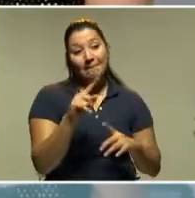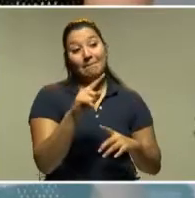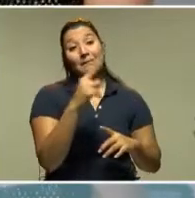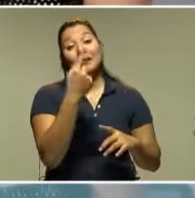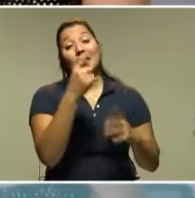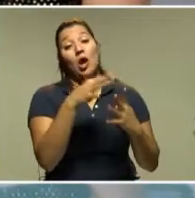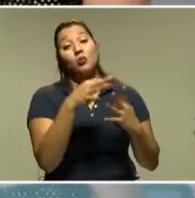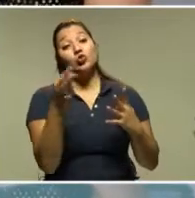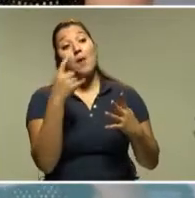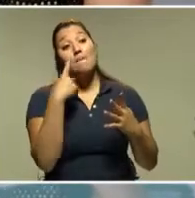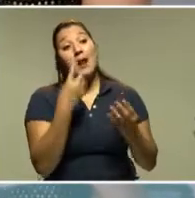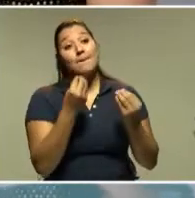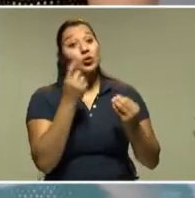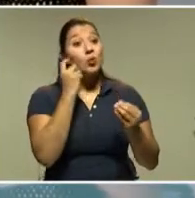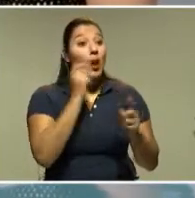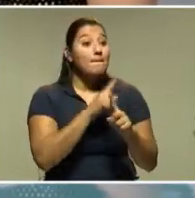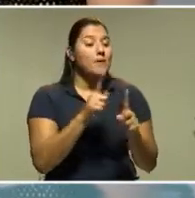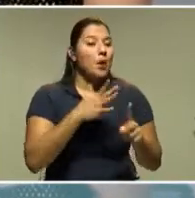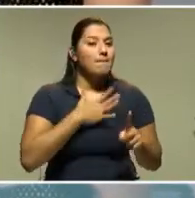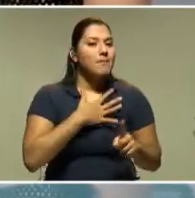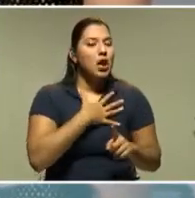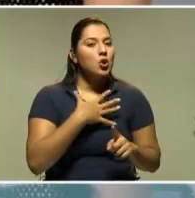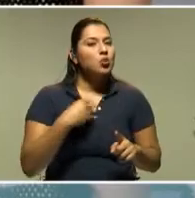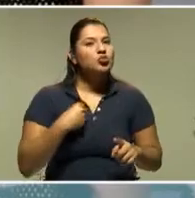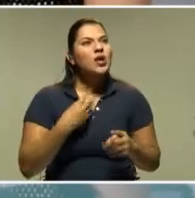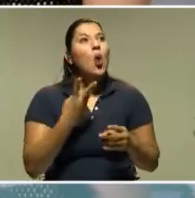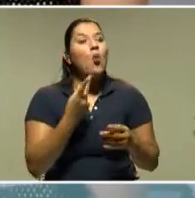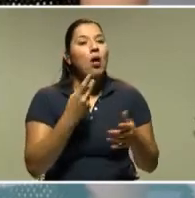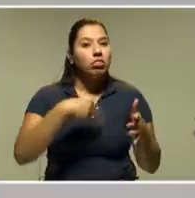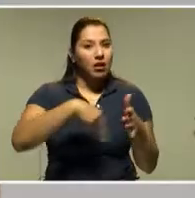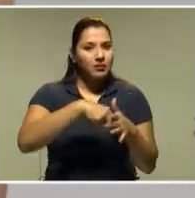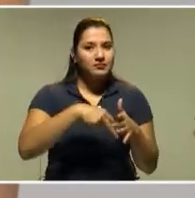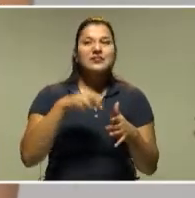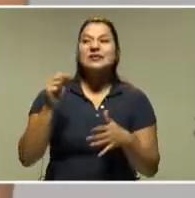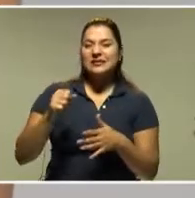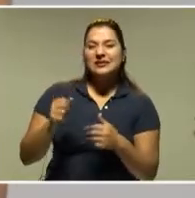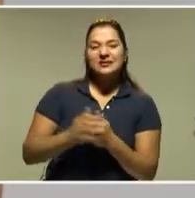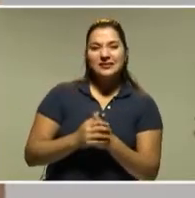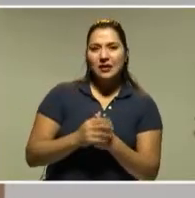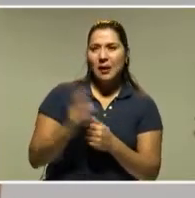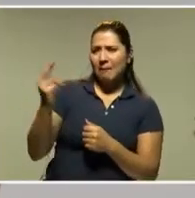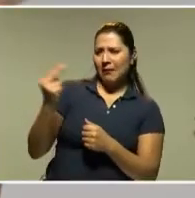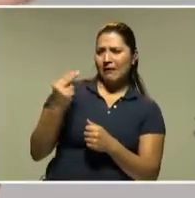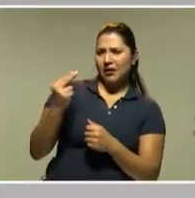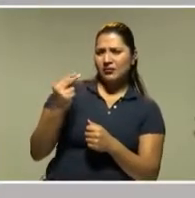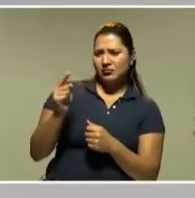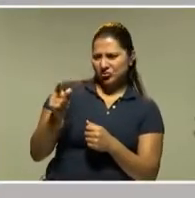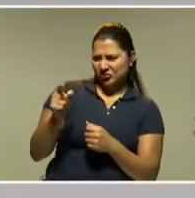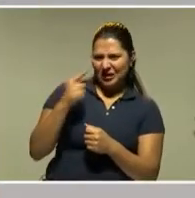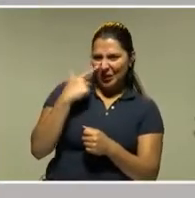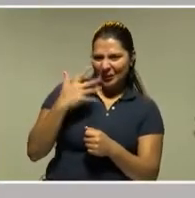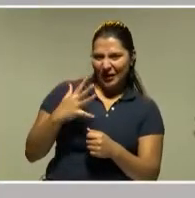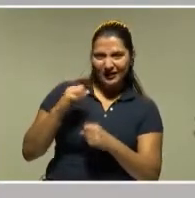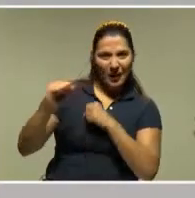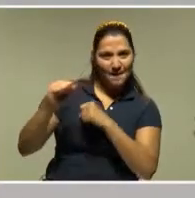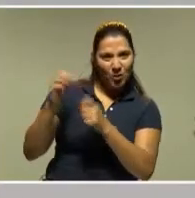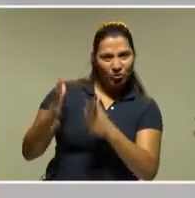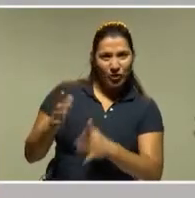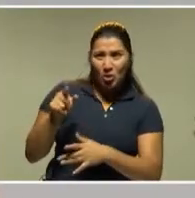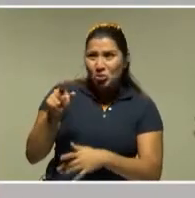me gusta? Sí, bueno, lo que estabas diciendo, me ven así y dicen, usted no parece boxeadora.